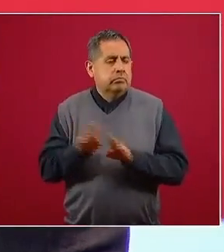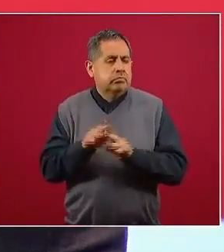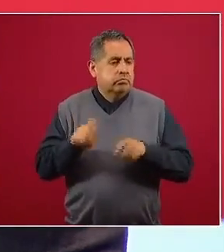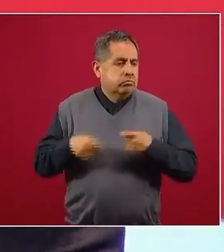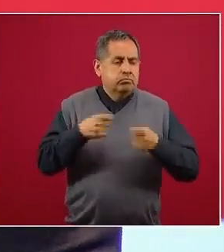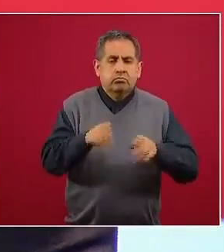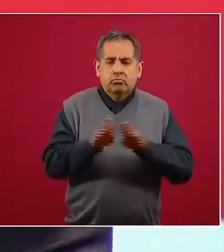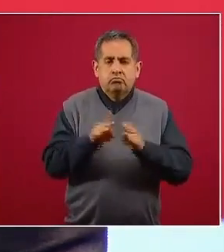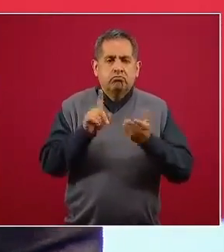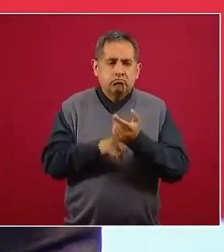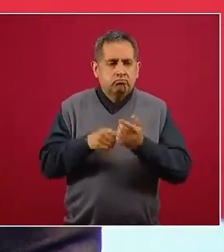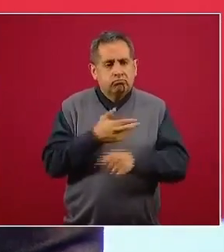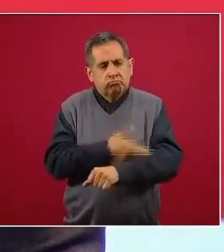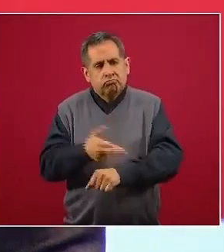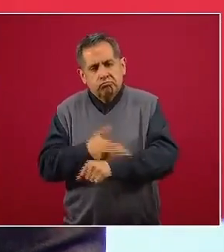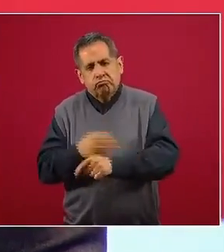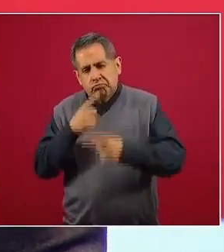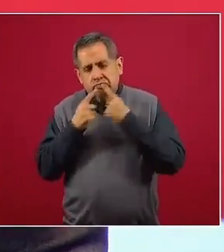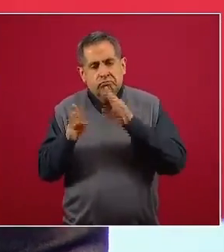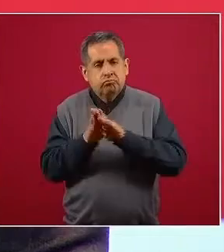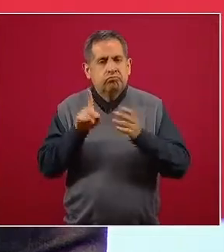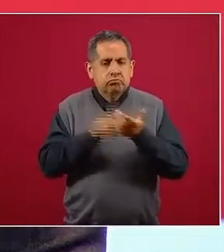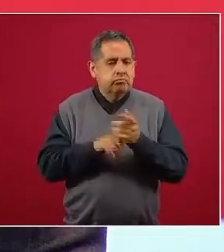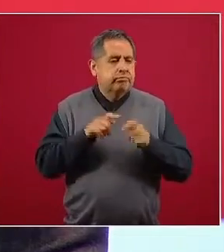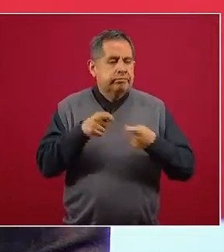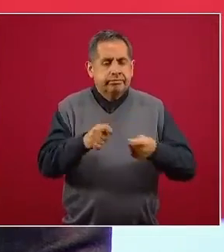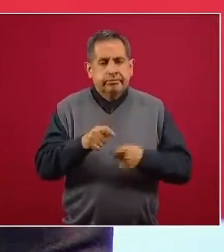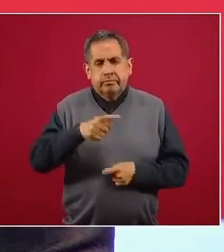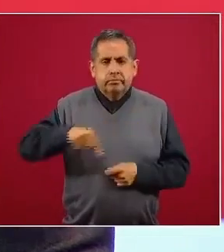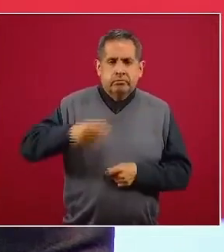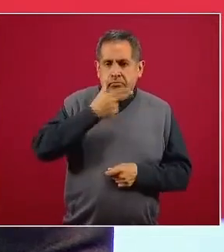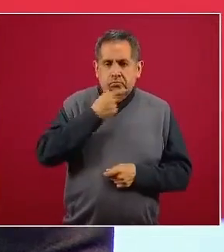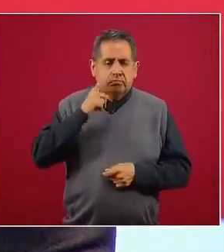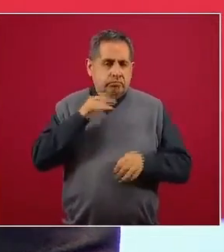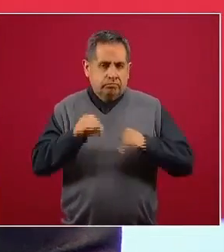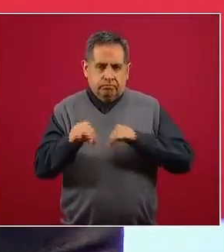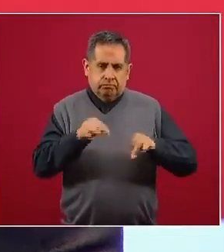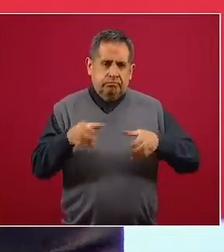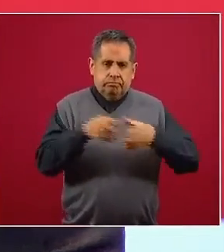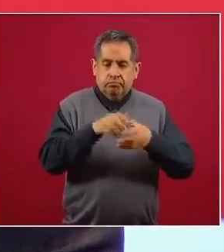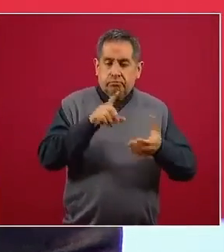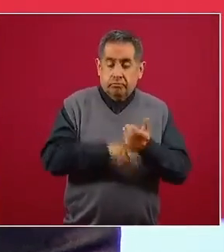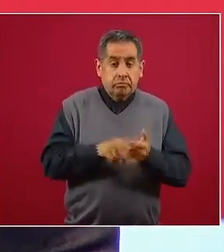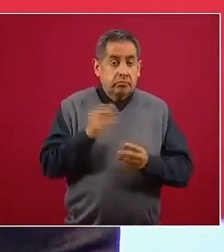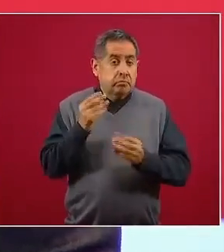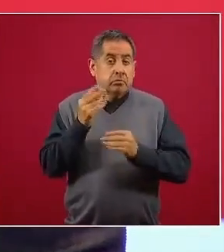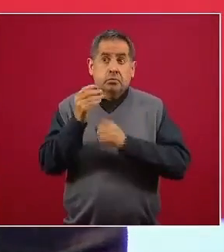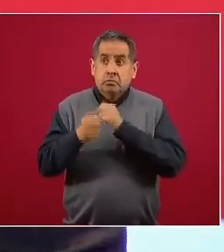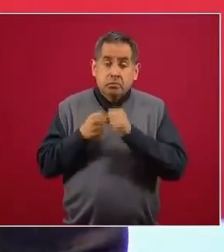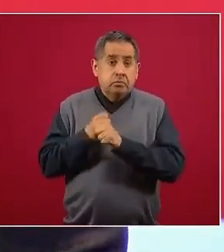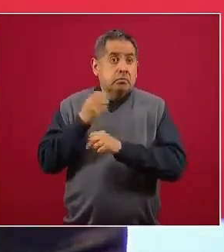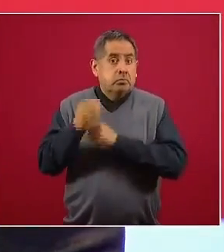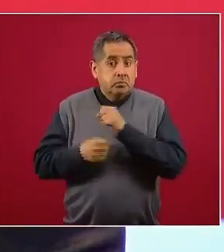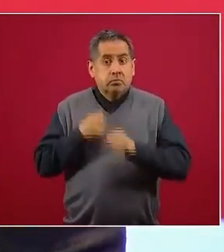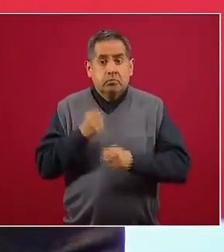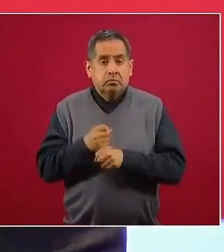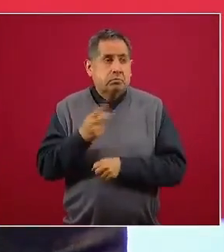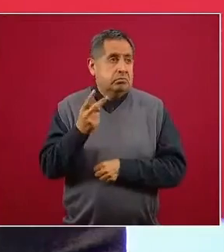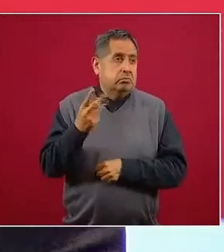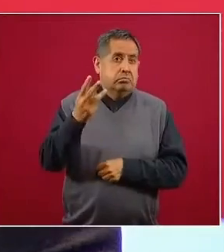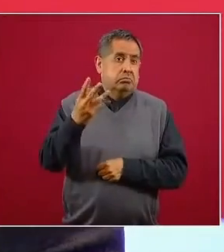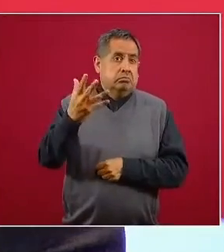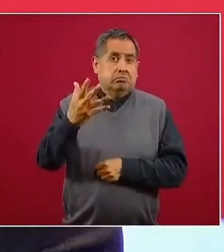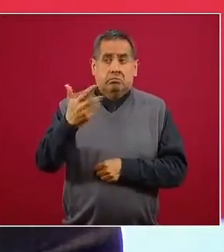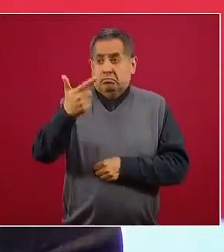de regularizar la situación laboral de las y los trabajadores de la salud que por muchos años, 2,